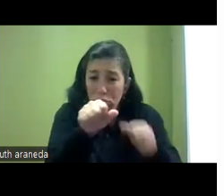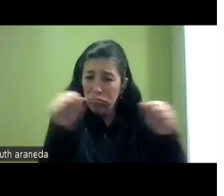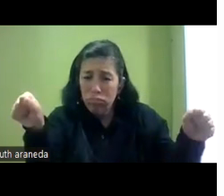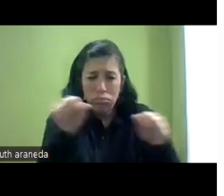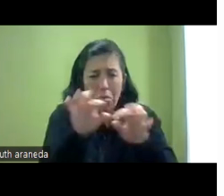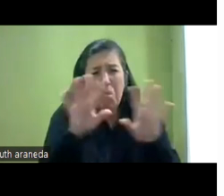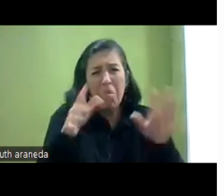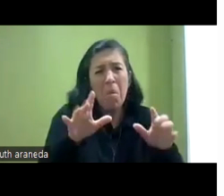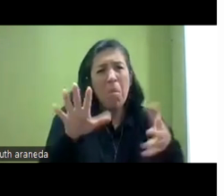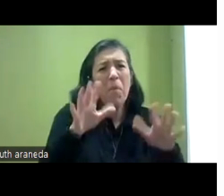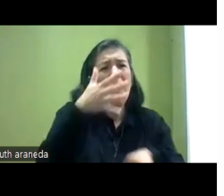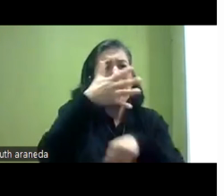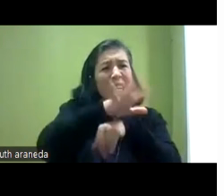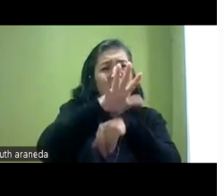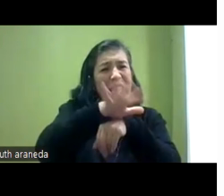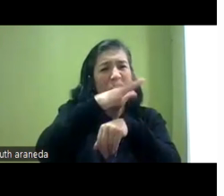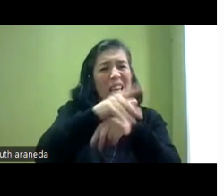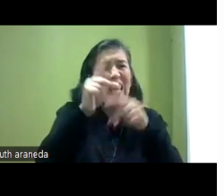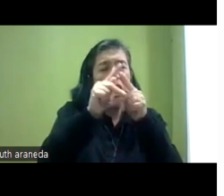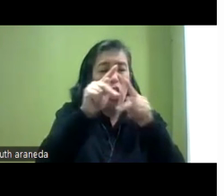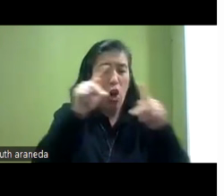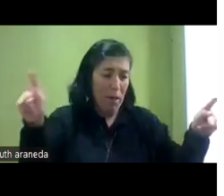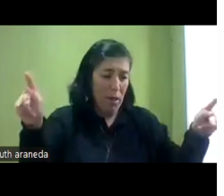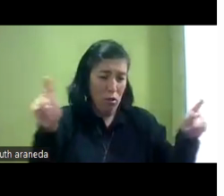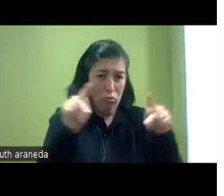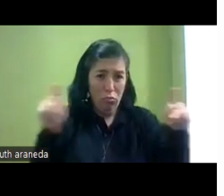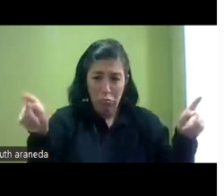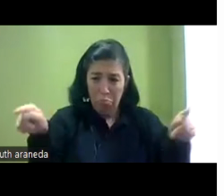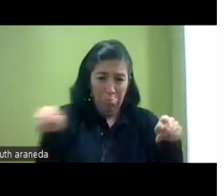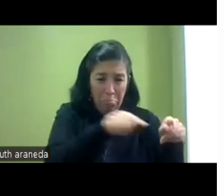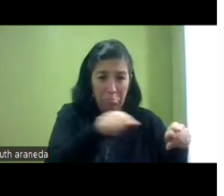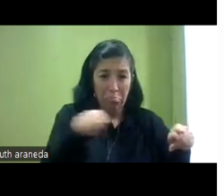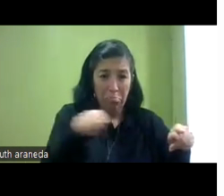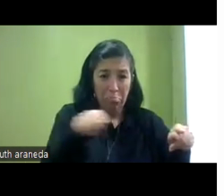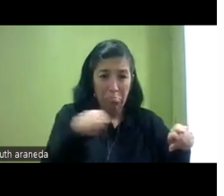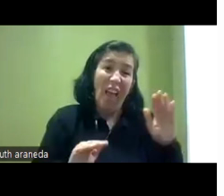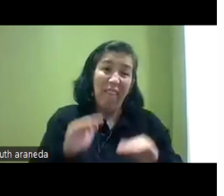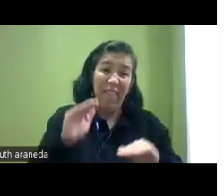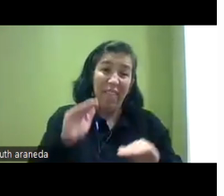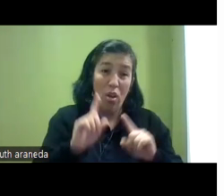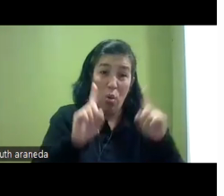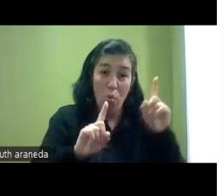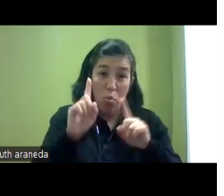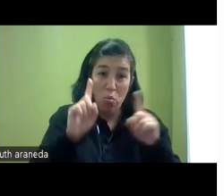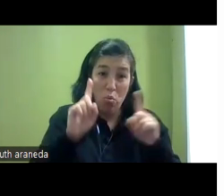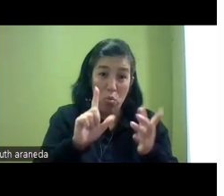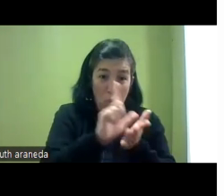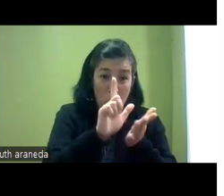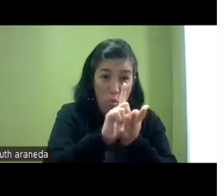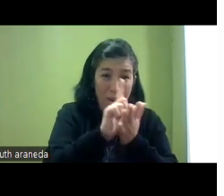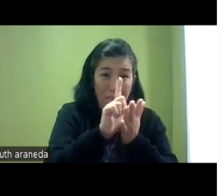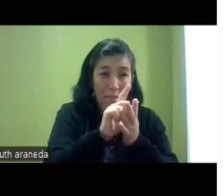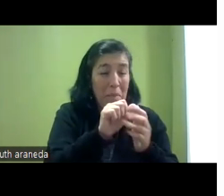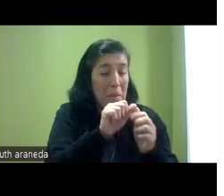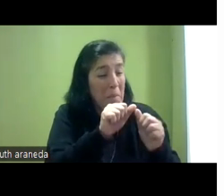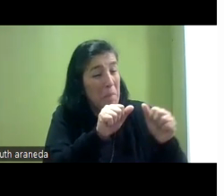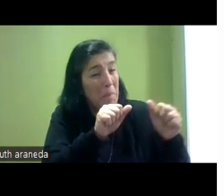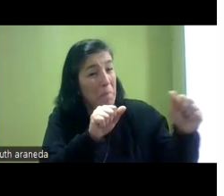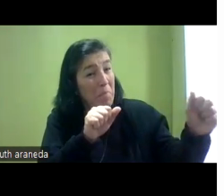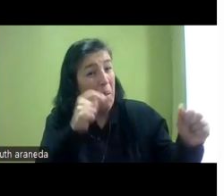15 kilómetros. Bueno, en algunos casos hay sitios como Z3 que están más al interior, pero esto